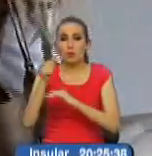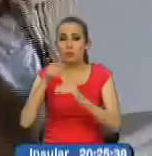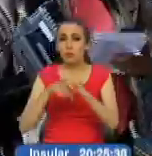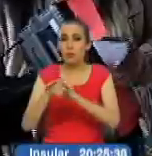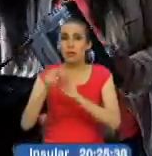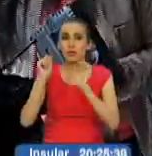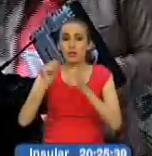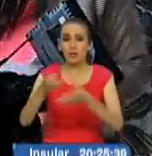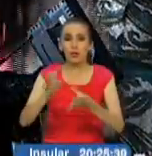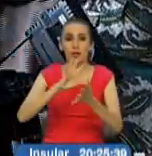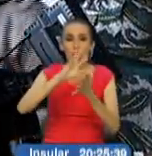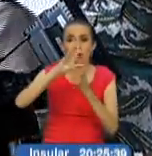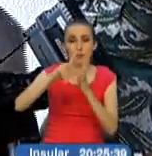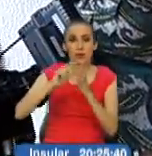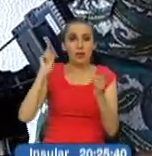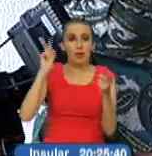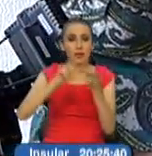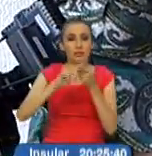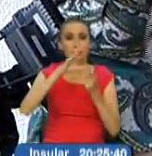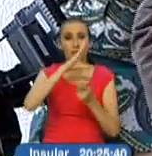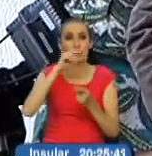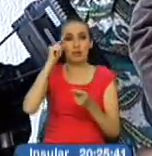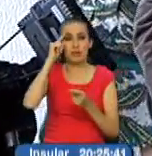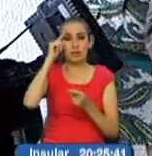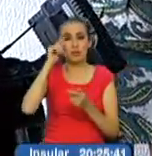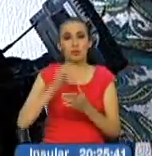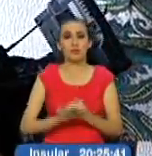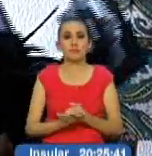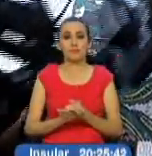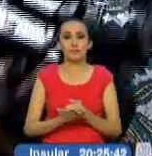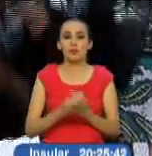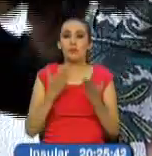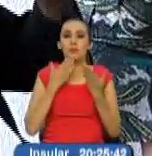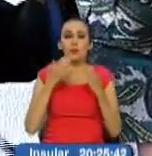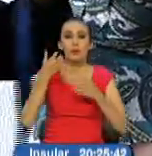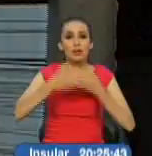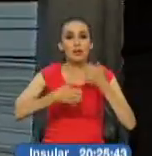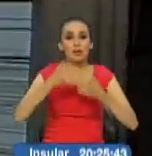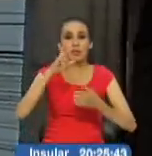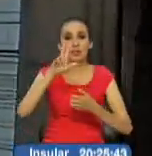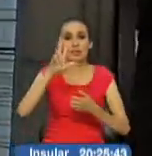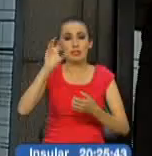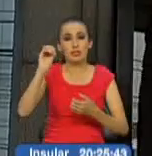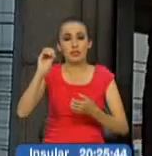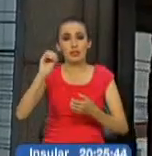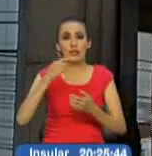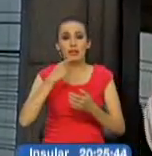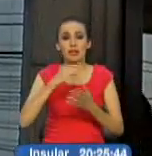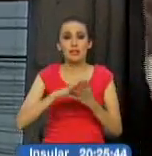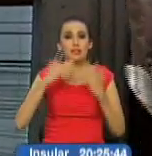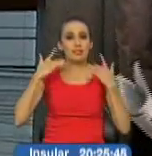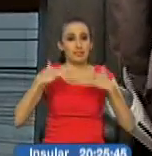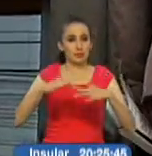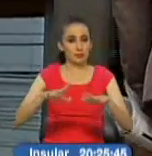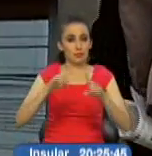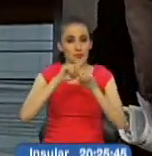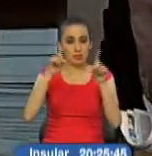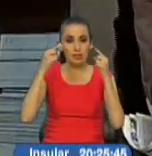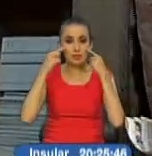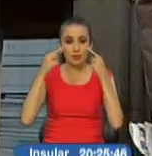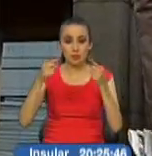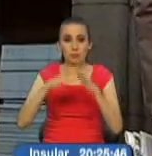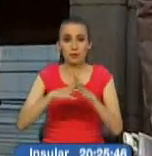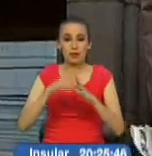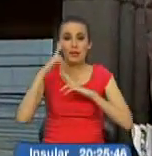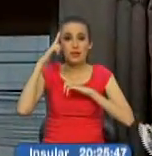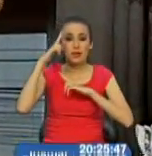calumniosa en contra del expresidente de la República, Rafael Correa Delgado, por el caso 30S, a quien acusaron de supuestamente haber ordenado la incursión